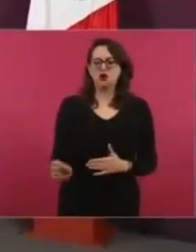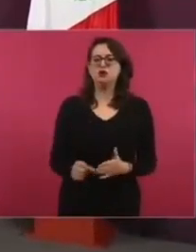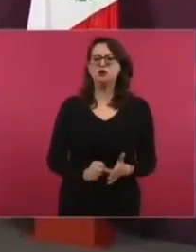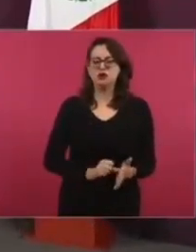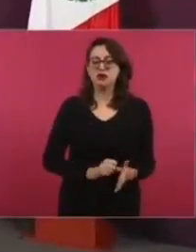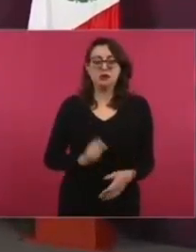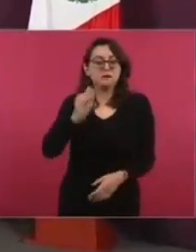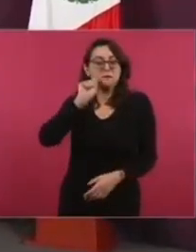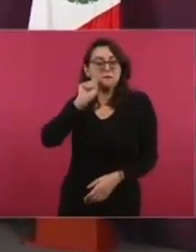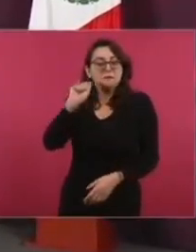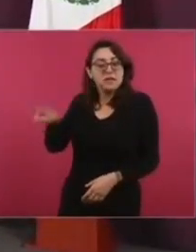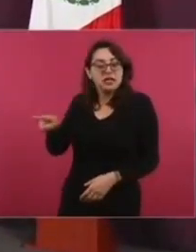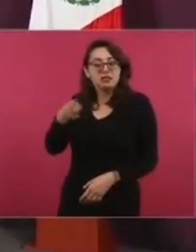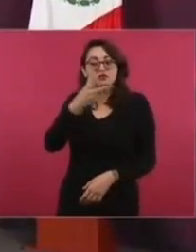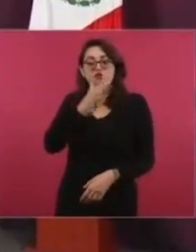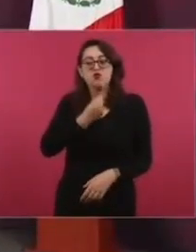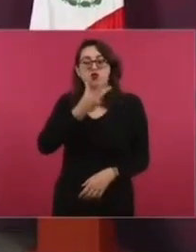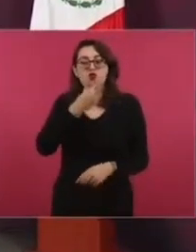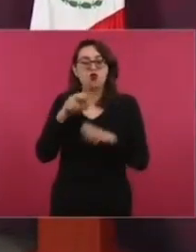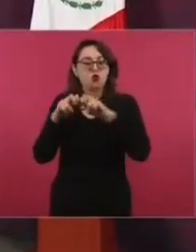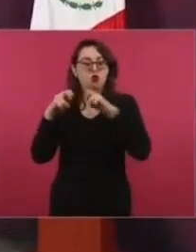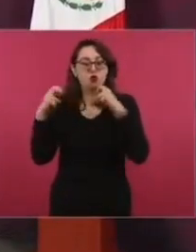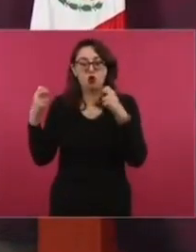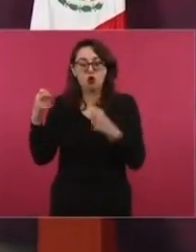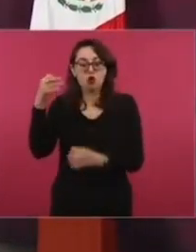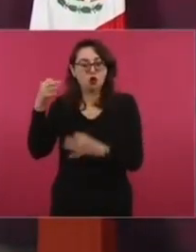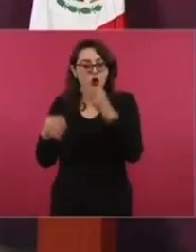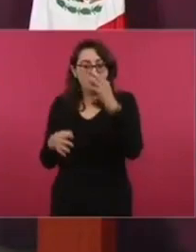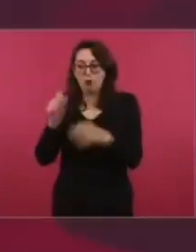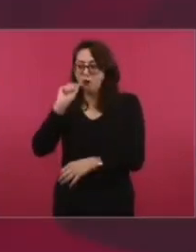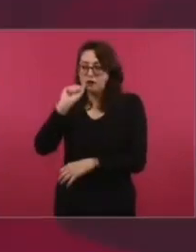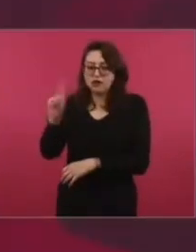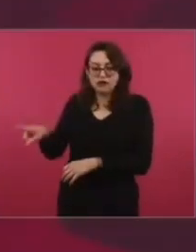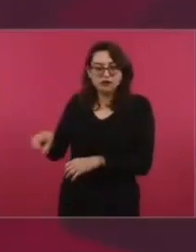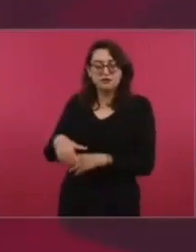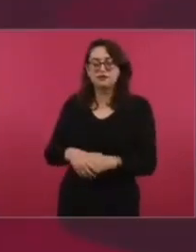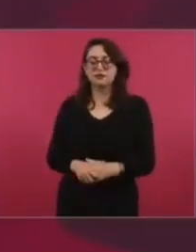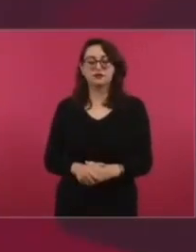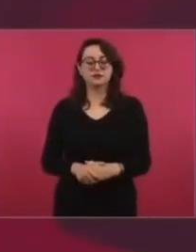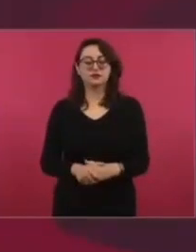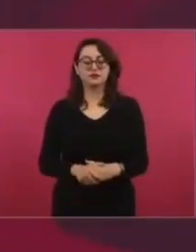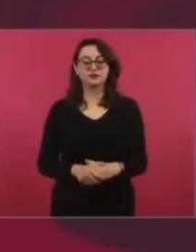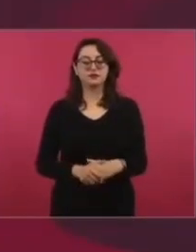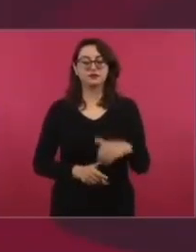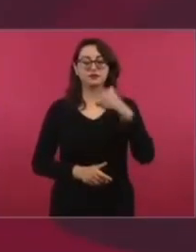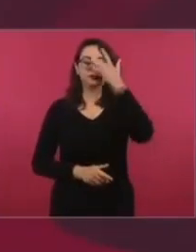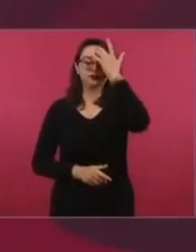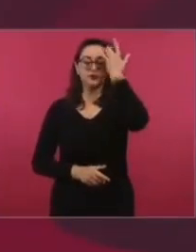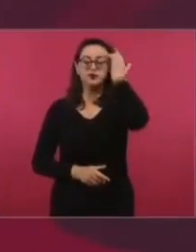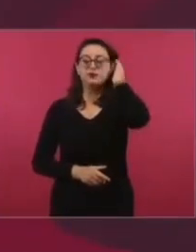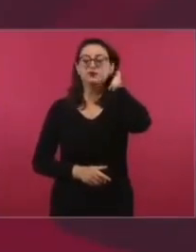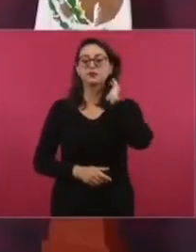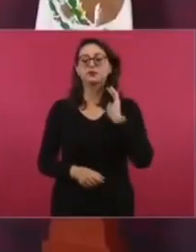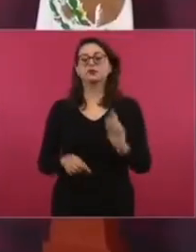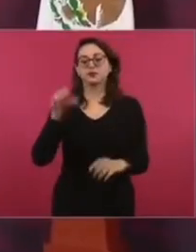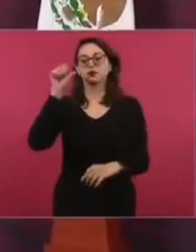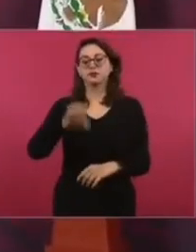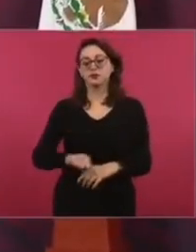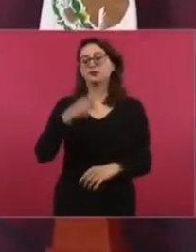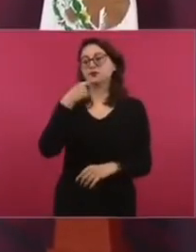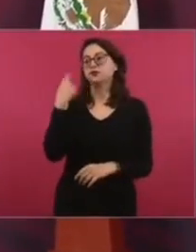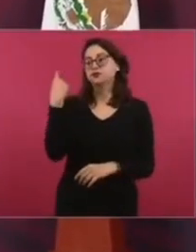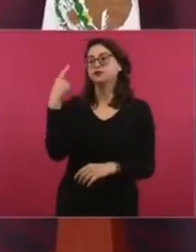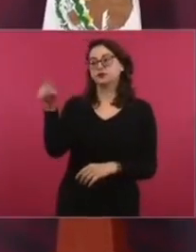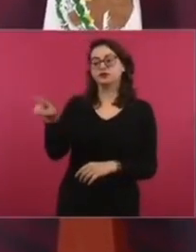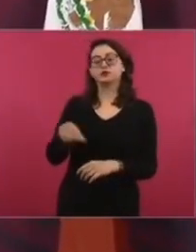lo que dijo Luisa María alcalde en los últimos segundos del vídeo fue que van a presentar una queja no